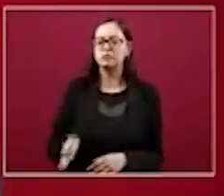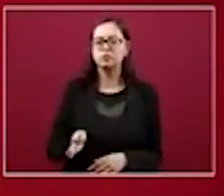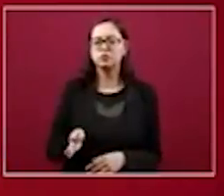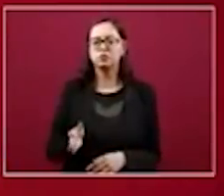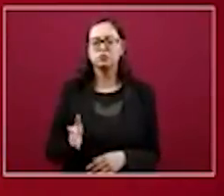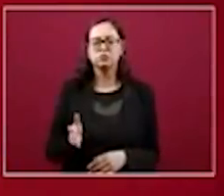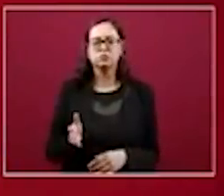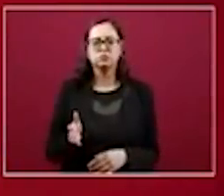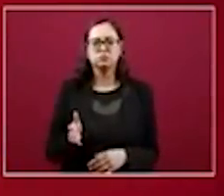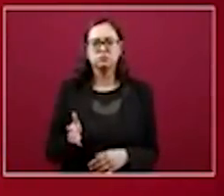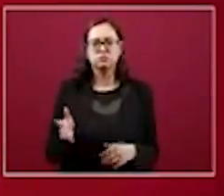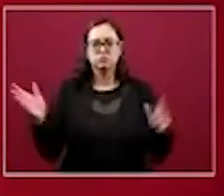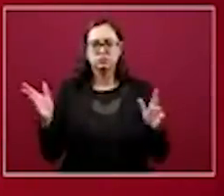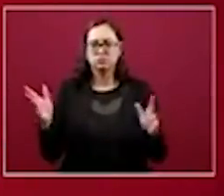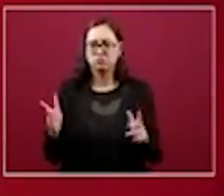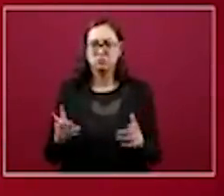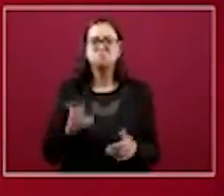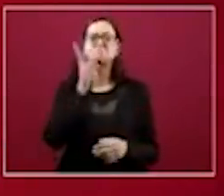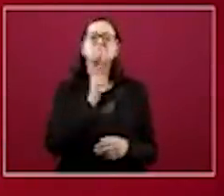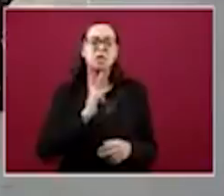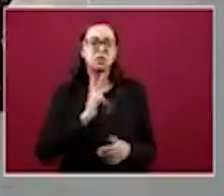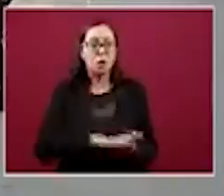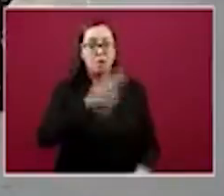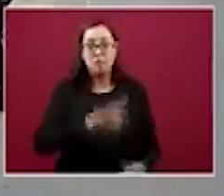de que no se produjo más petróleo,